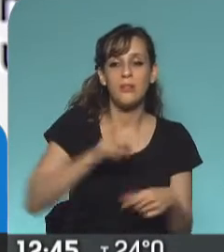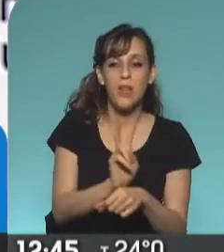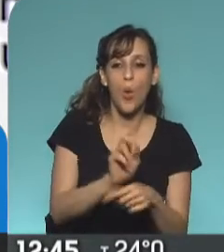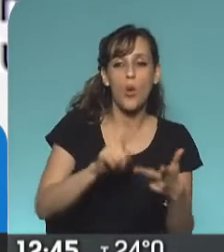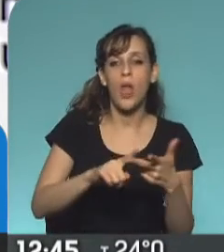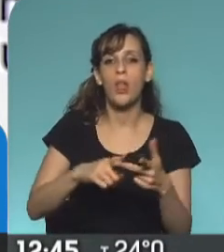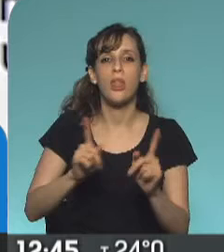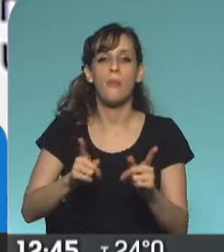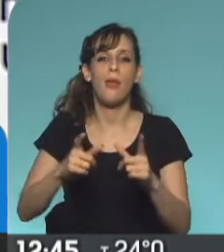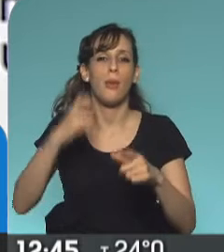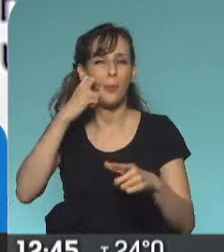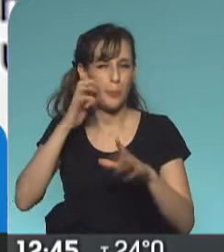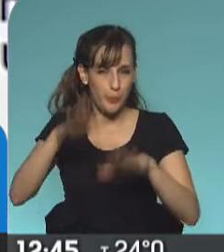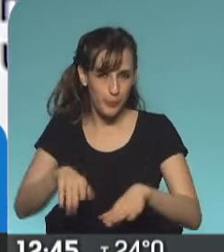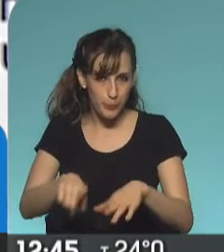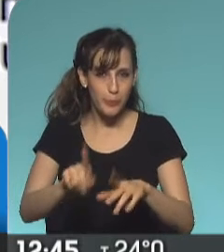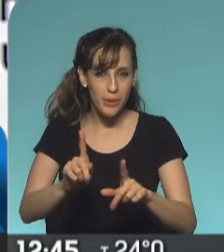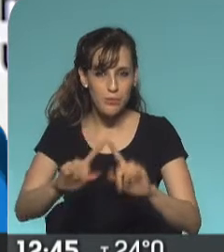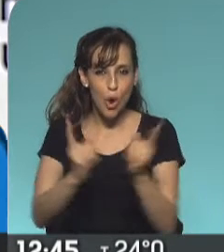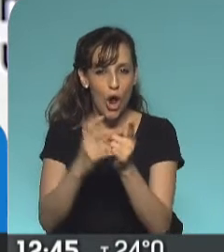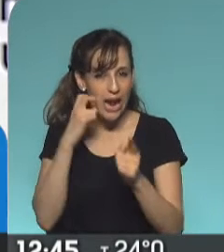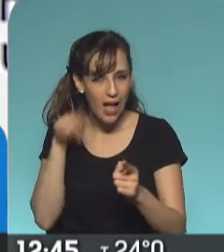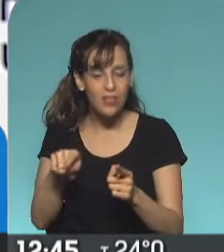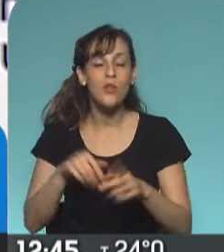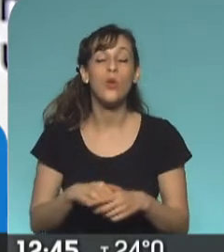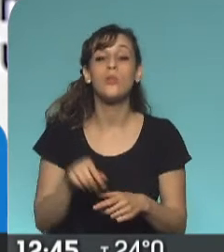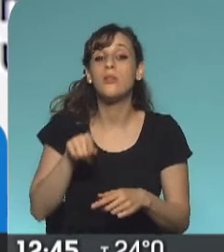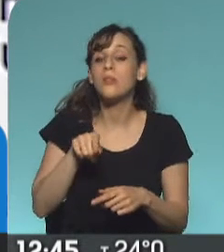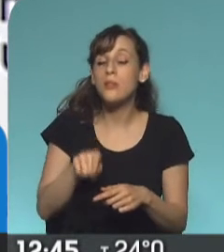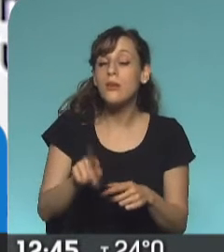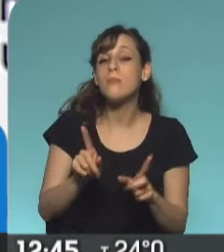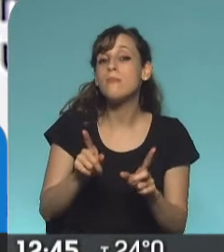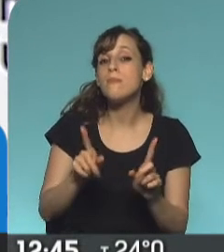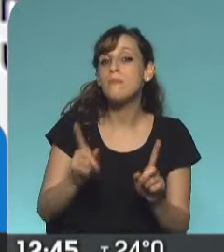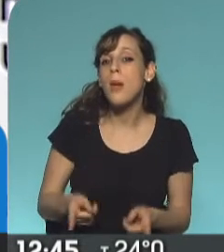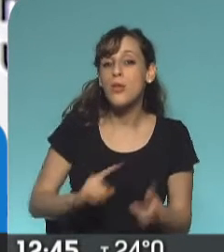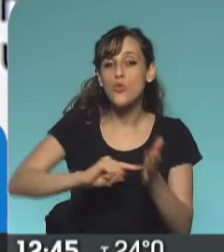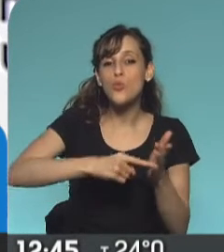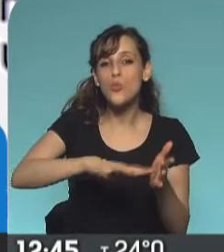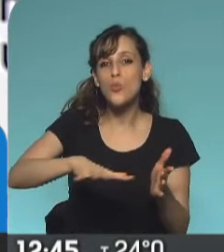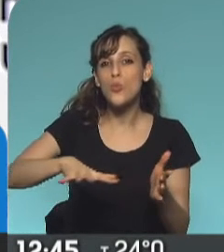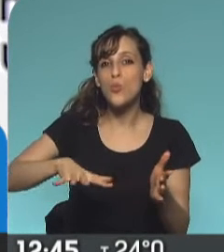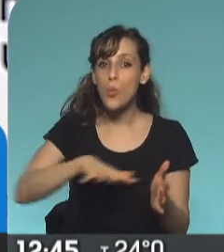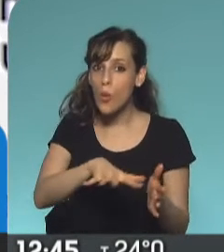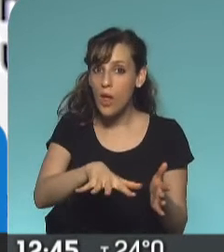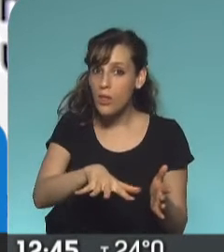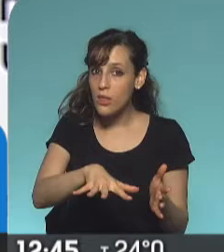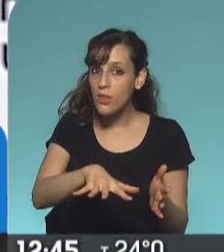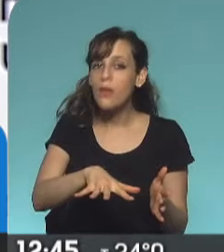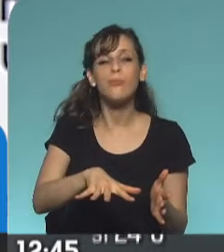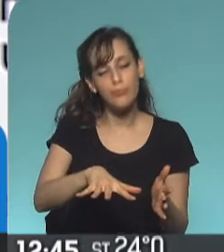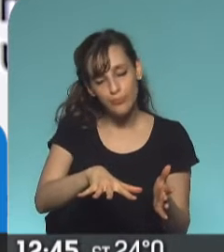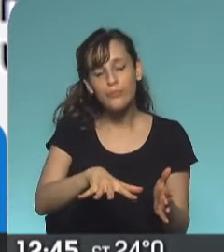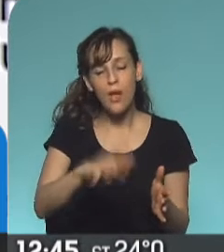los geriátricos y la verdad que es bastante particular dentro de lo que son las ciudades del mundo de hecho hemos publicado científicamente